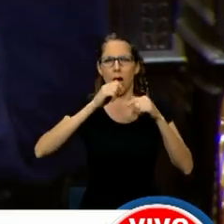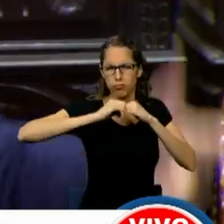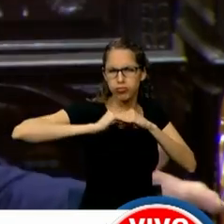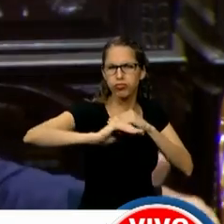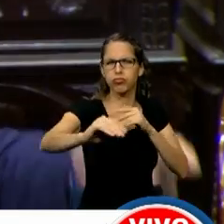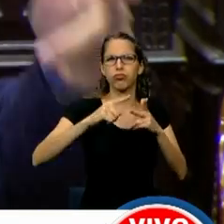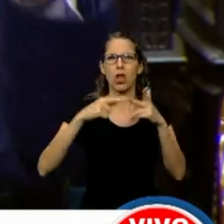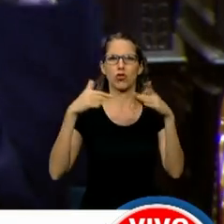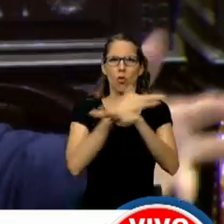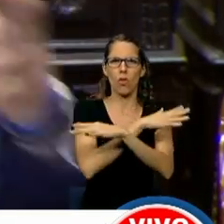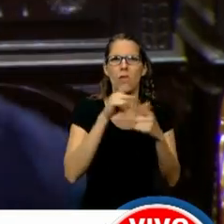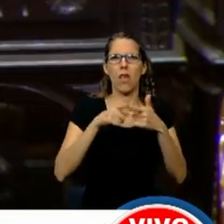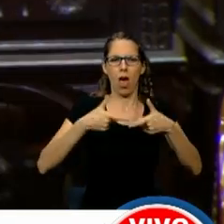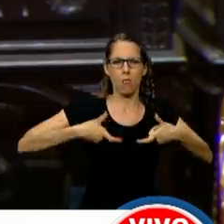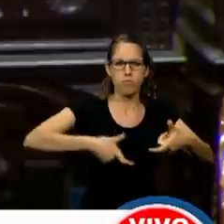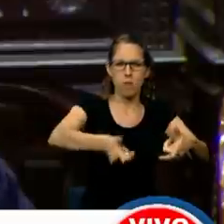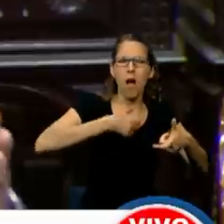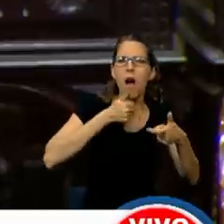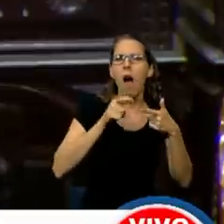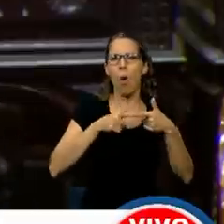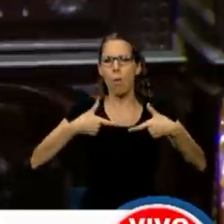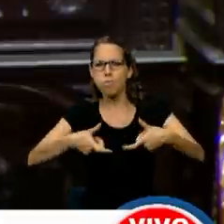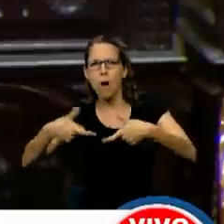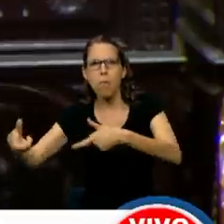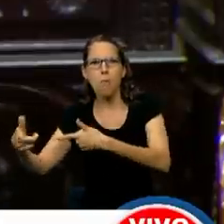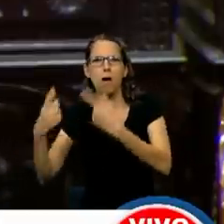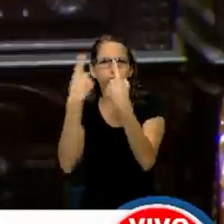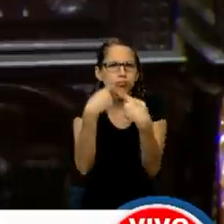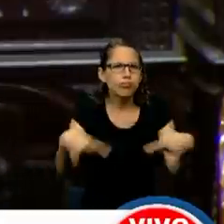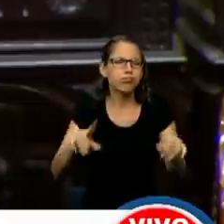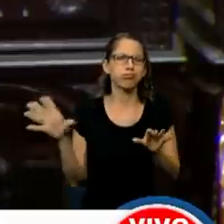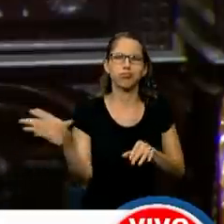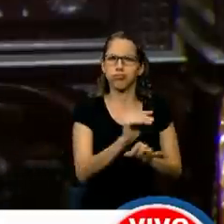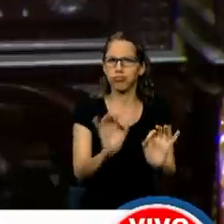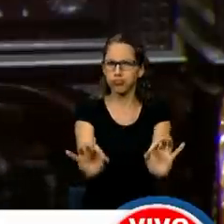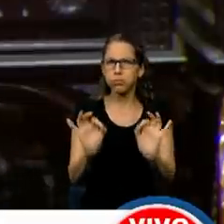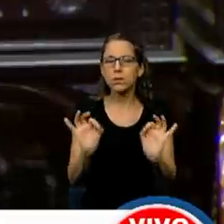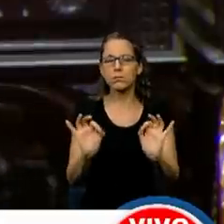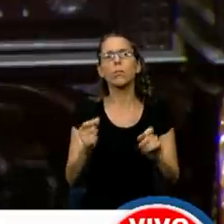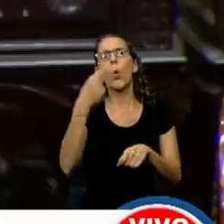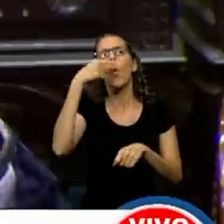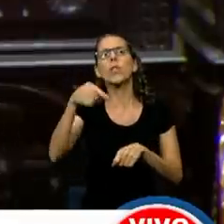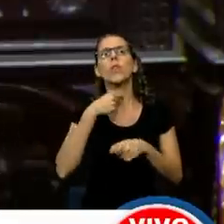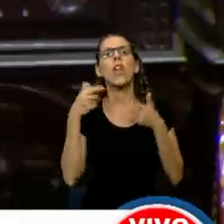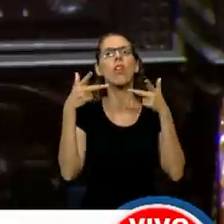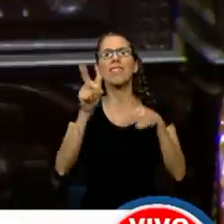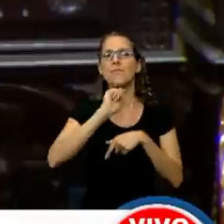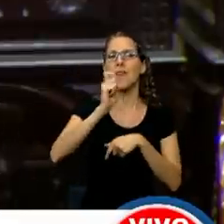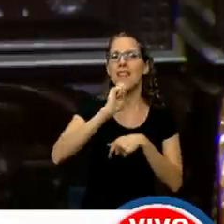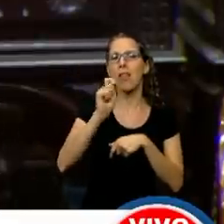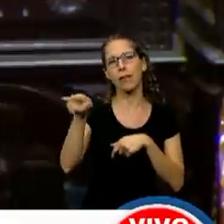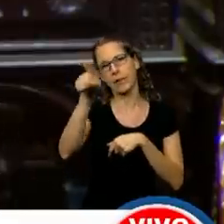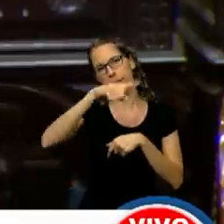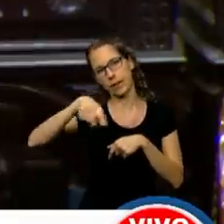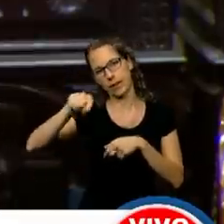urbano acueductos cloacas y finalmente presidente quiero decirle a los amigos de la prensa que no les faltan